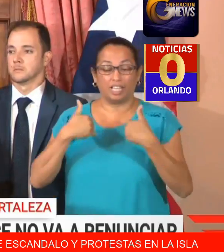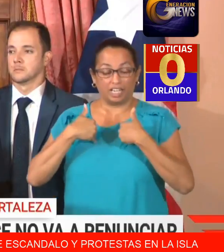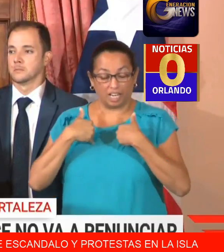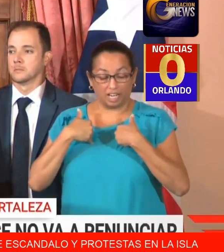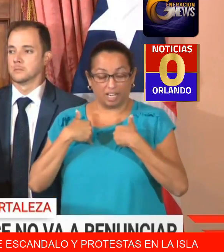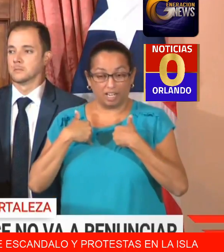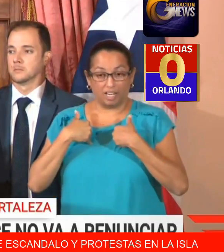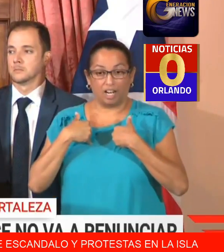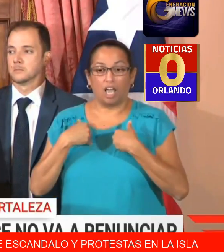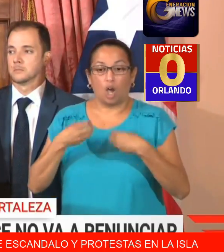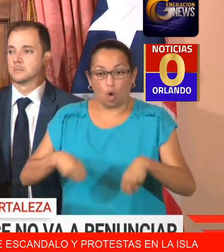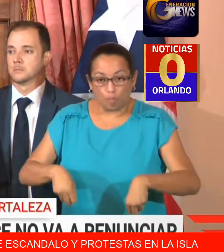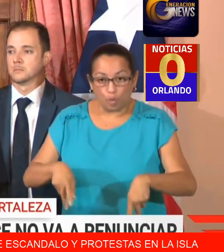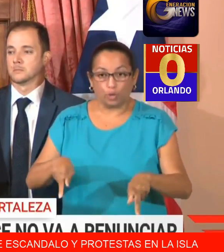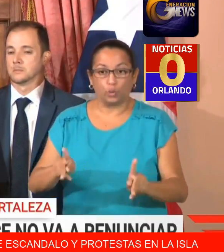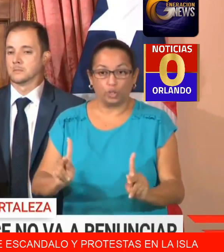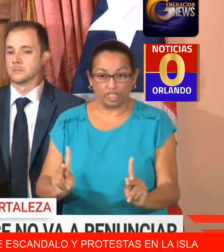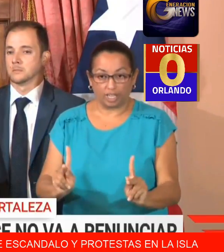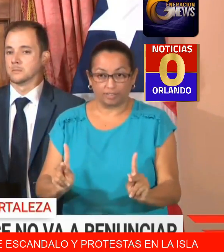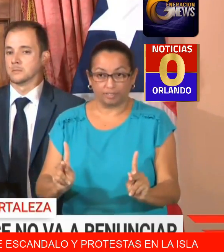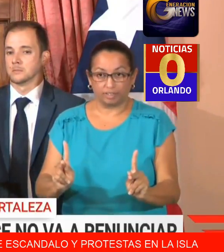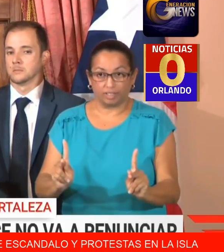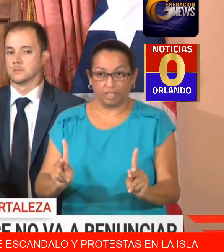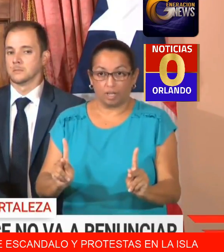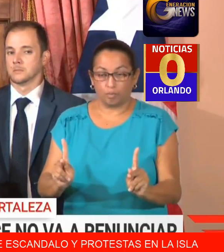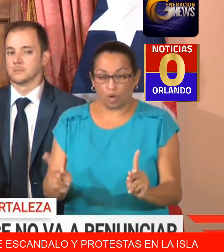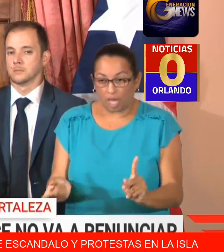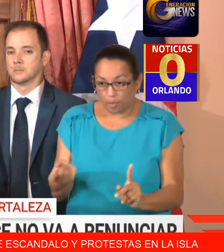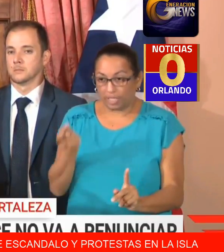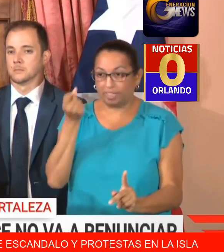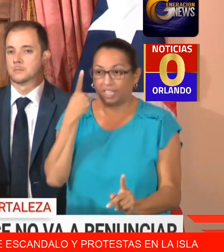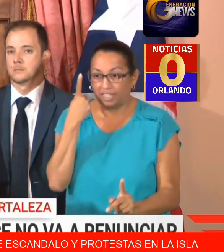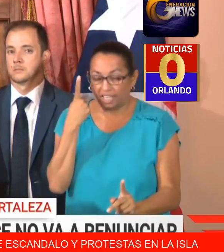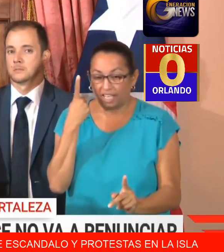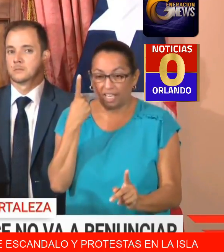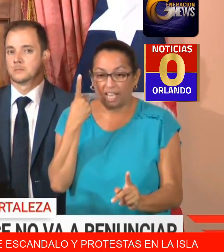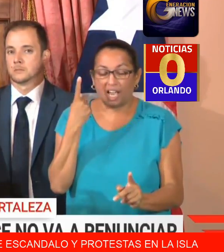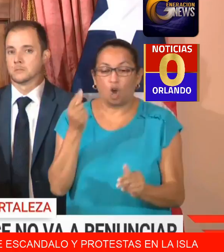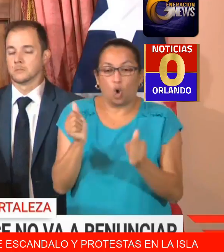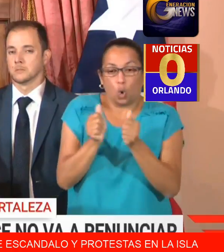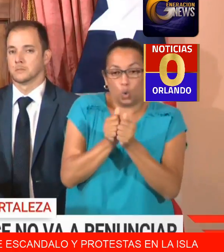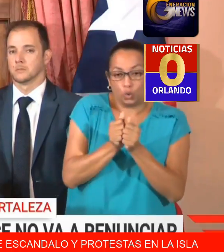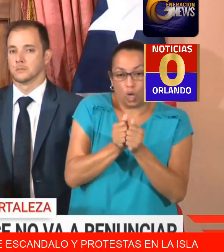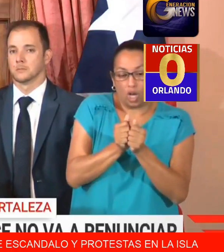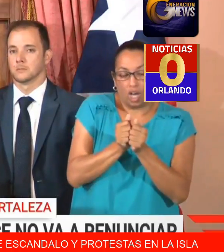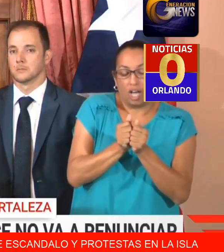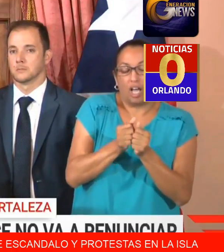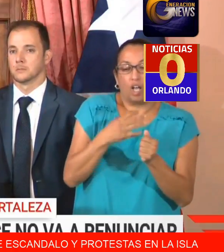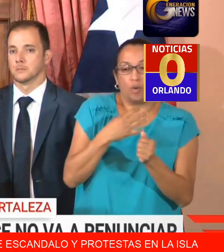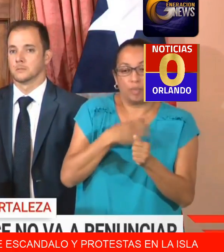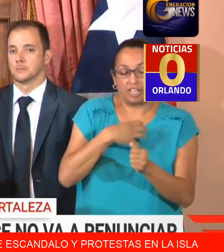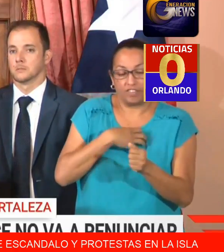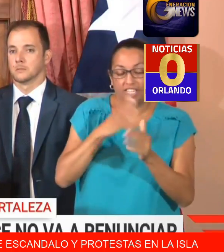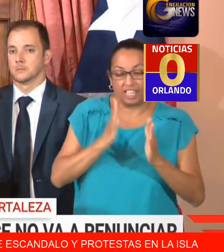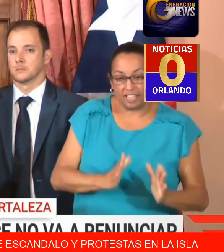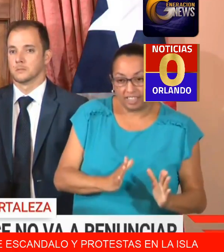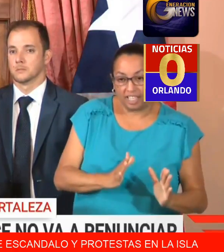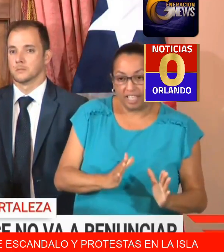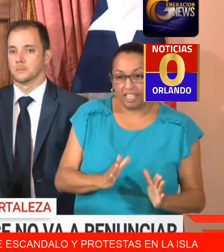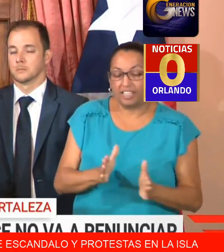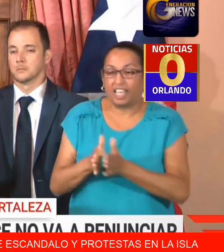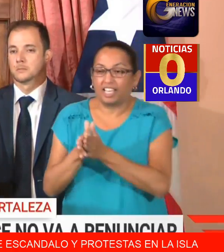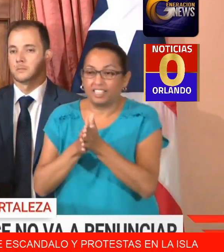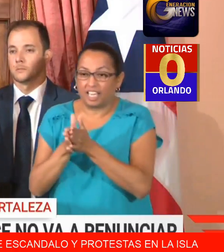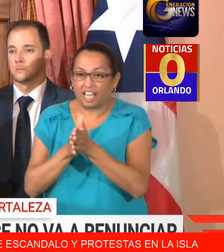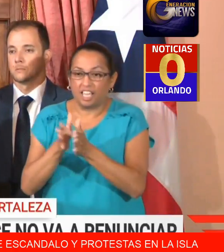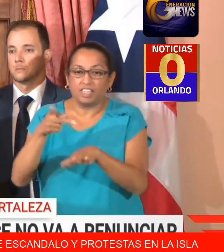Rico, que me dio la oportunidad de servirle como gobernador, es continuar trabajando y proveerle estos